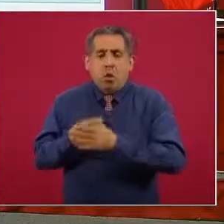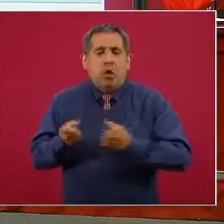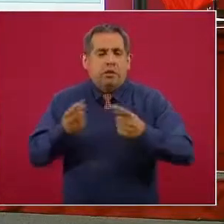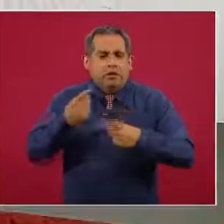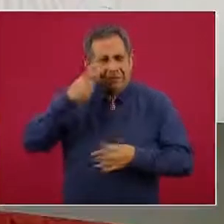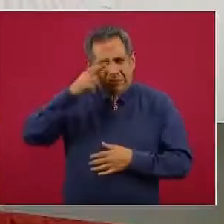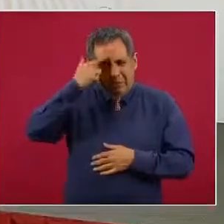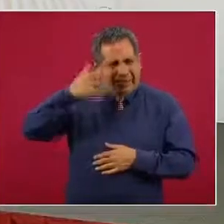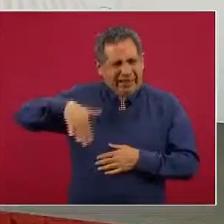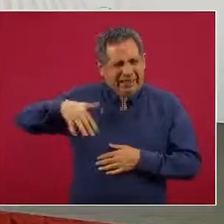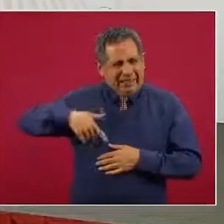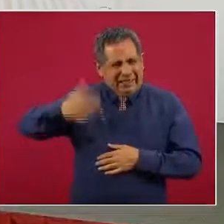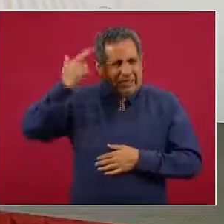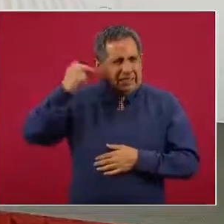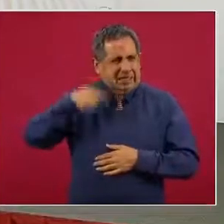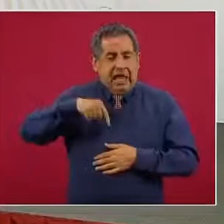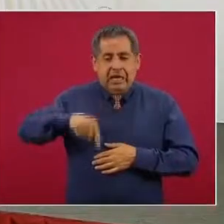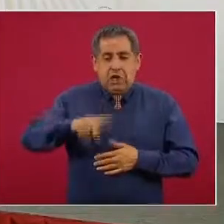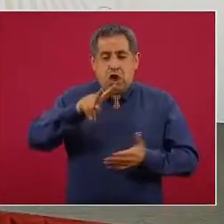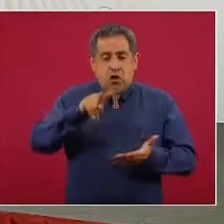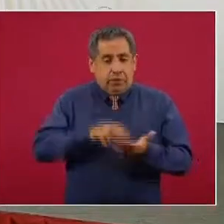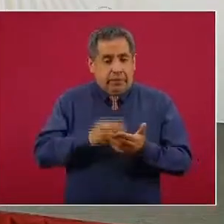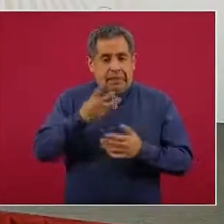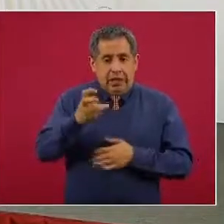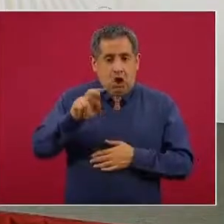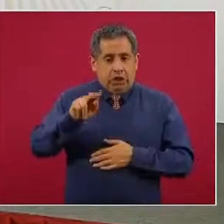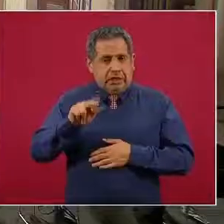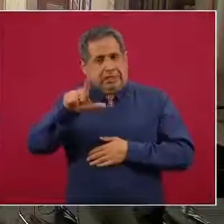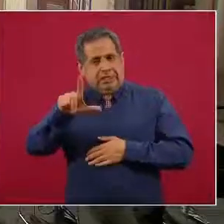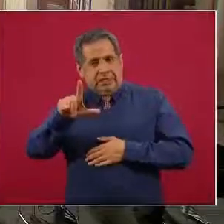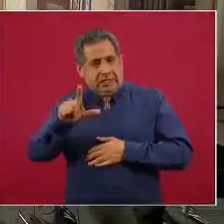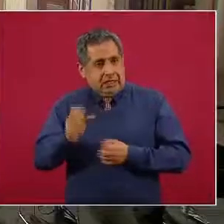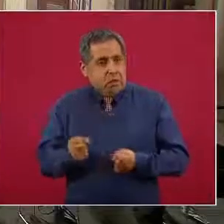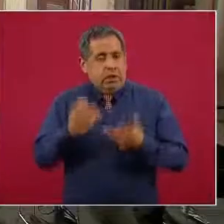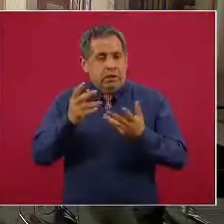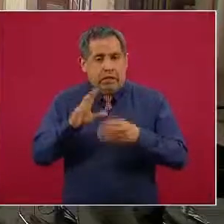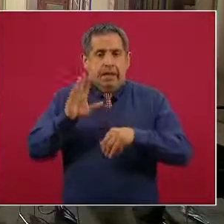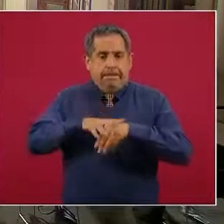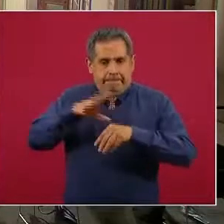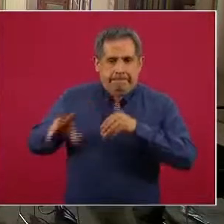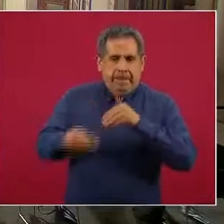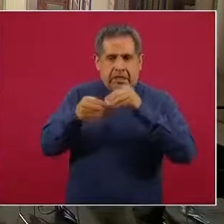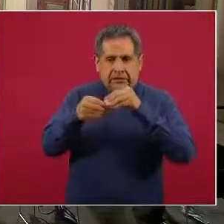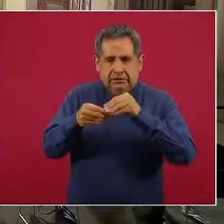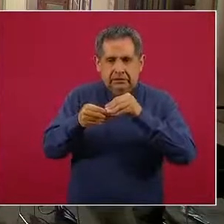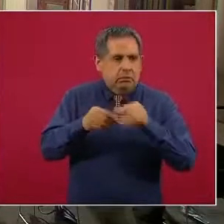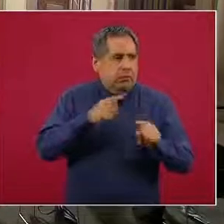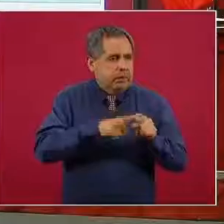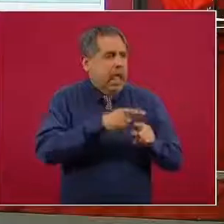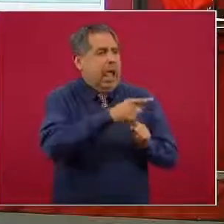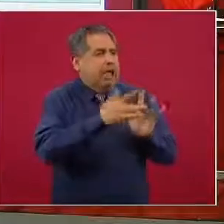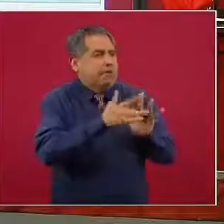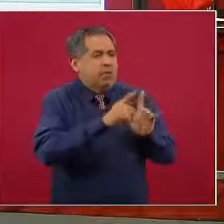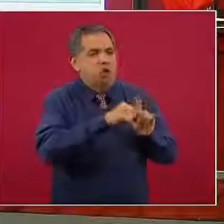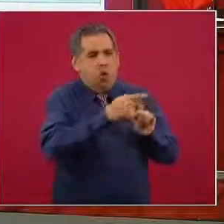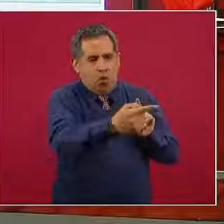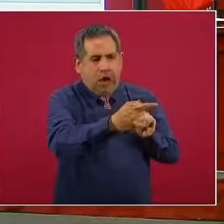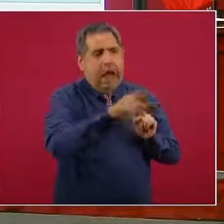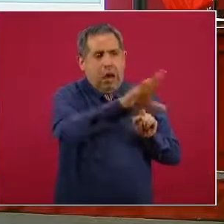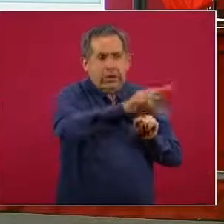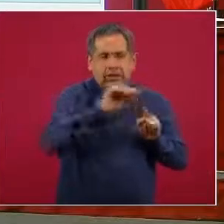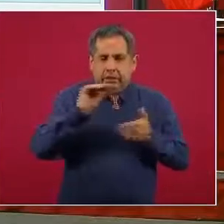recordarán aquella vez que tuvimos 2.387 casos que se agregaron por asociación epidemiológica y